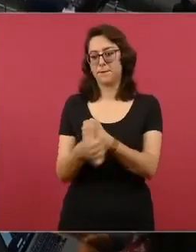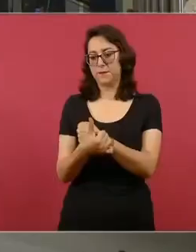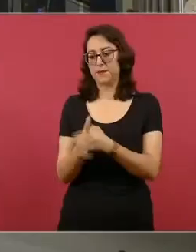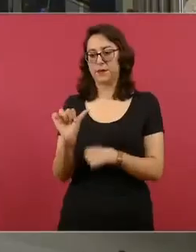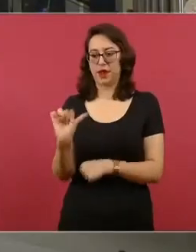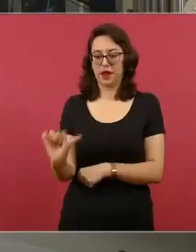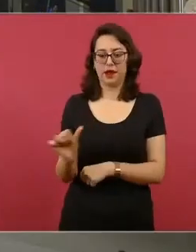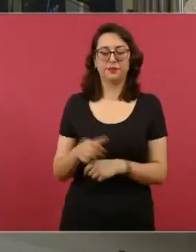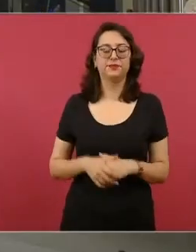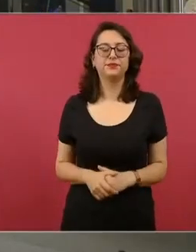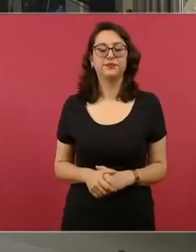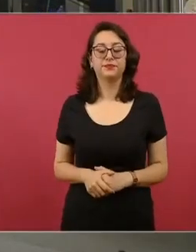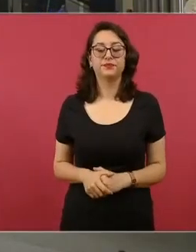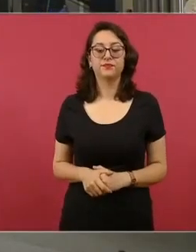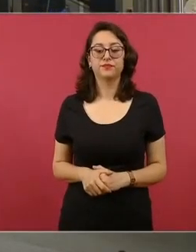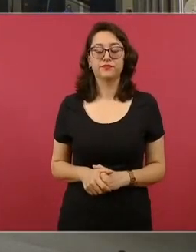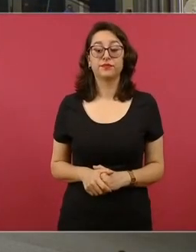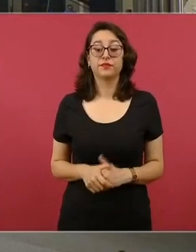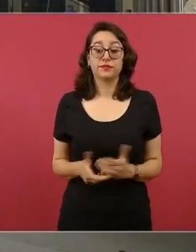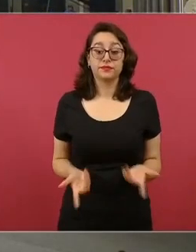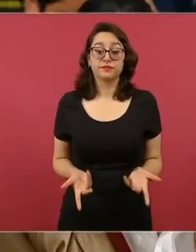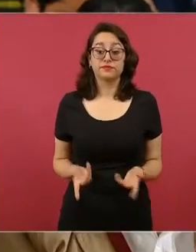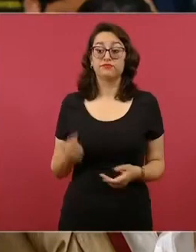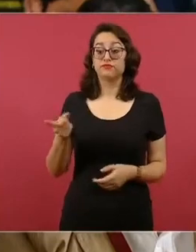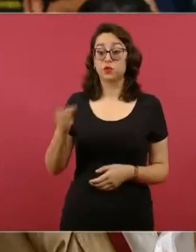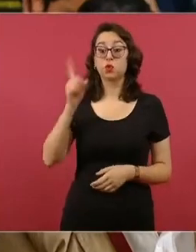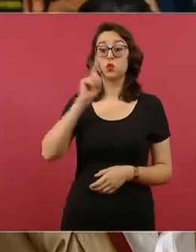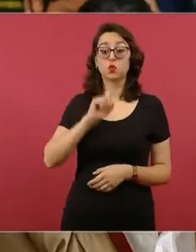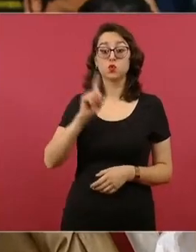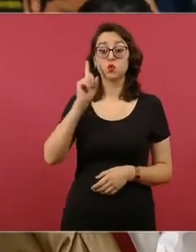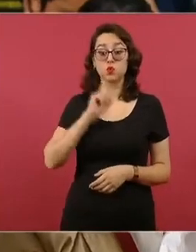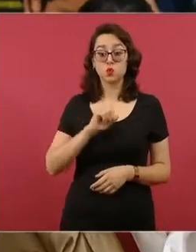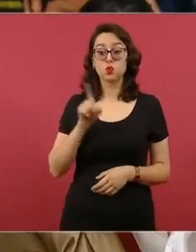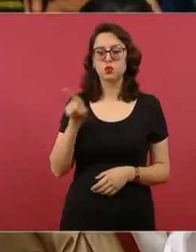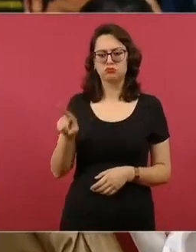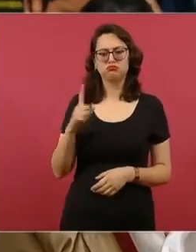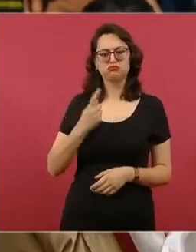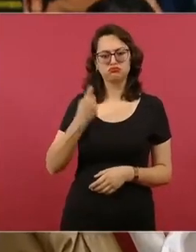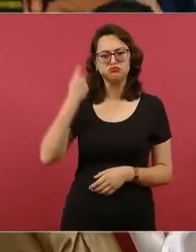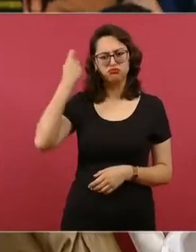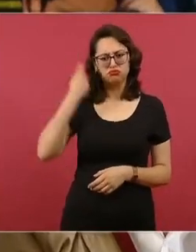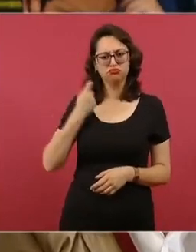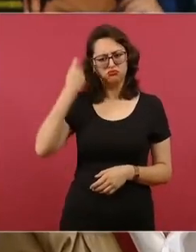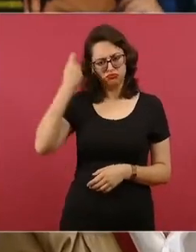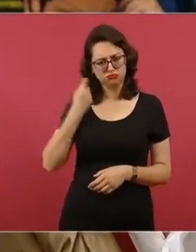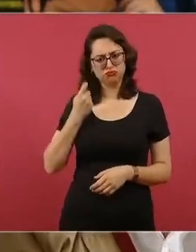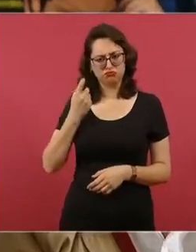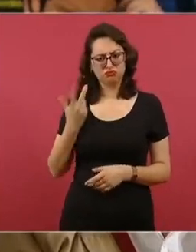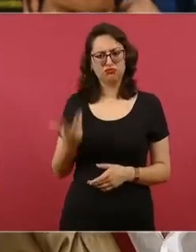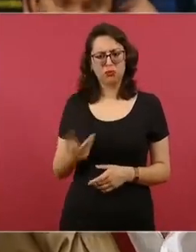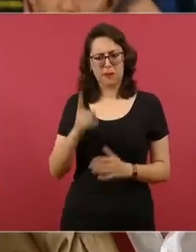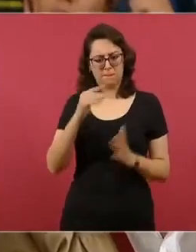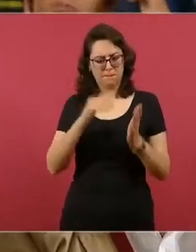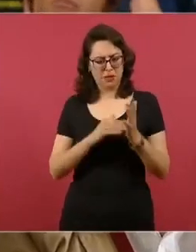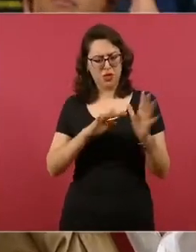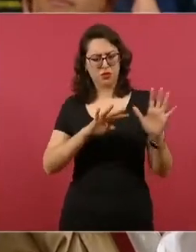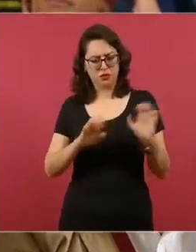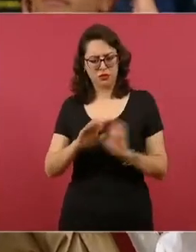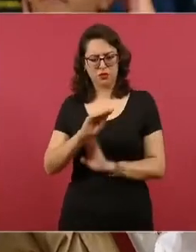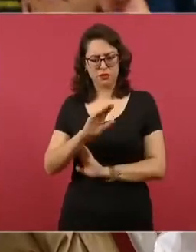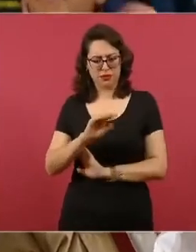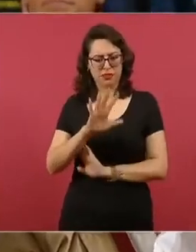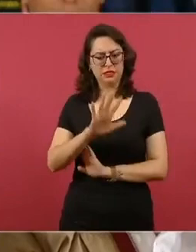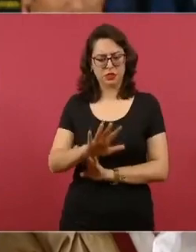inciso A. En el caso que nos ocupa la ciudadana, contaba con una pensión por viudez desde